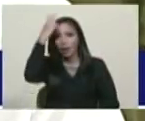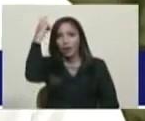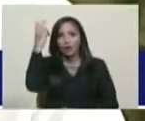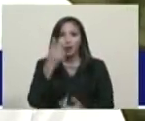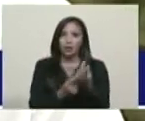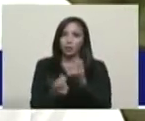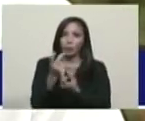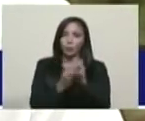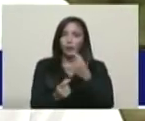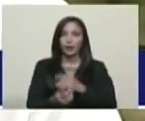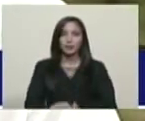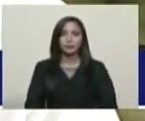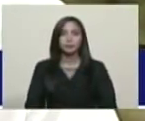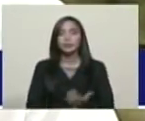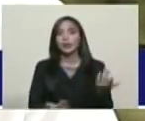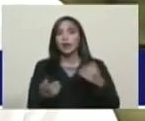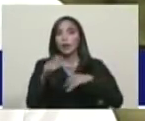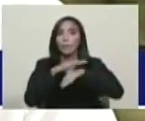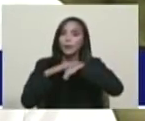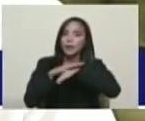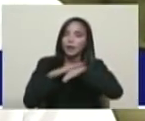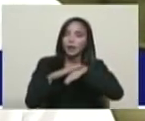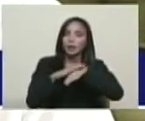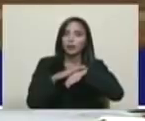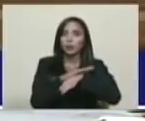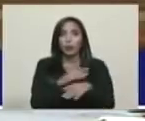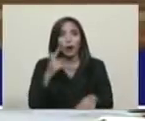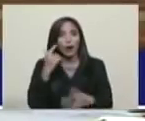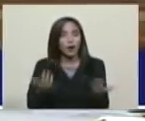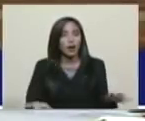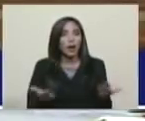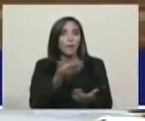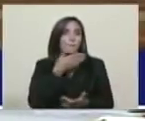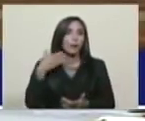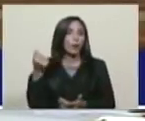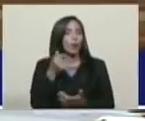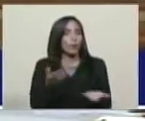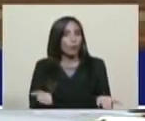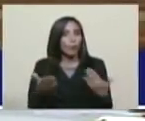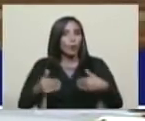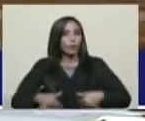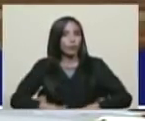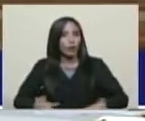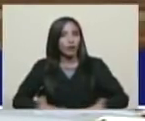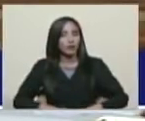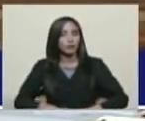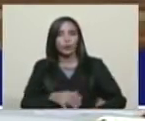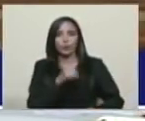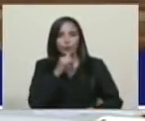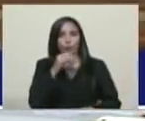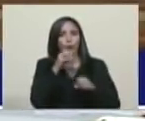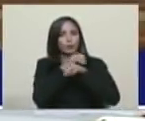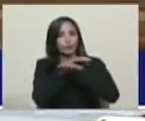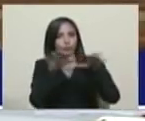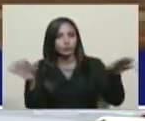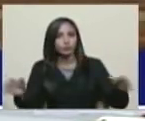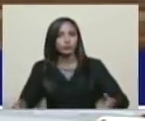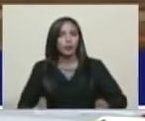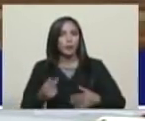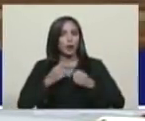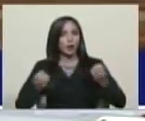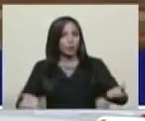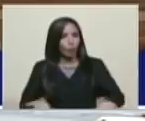compañeros ministros, hagan su mejor y mayor esfuerzo para informar, para